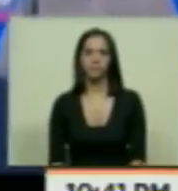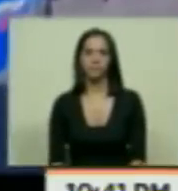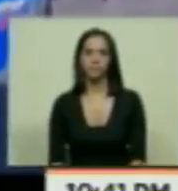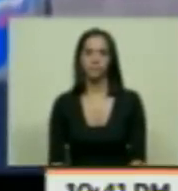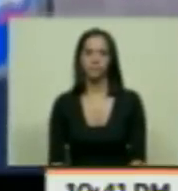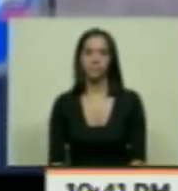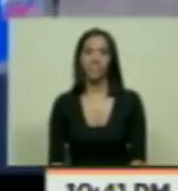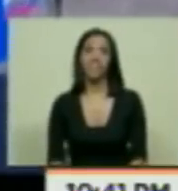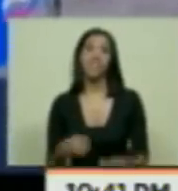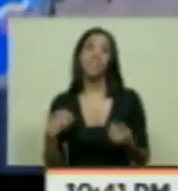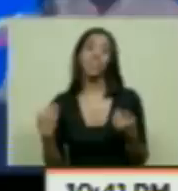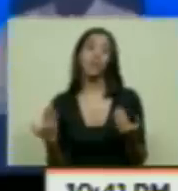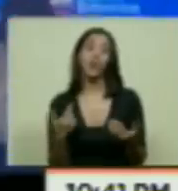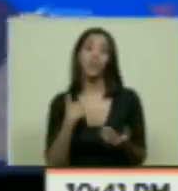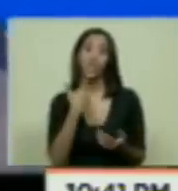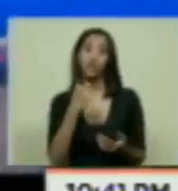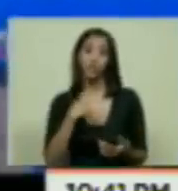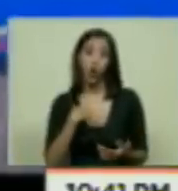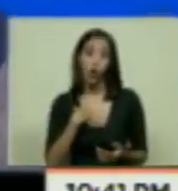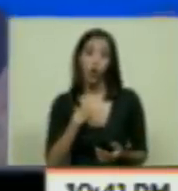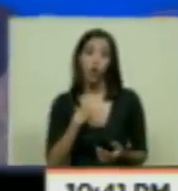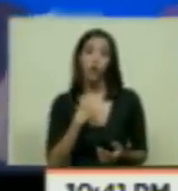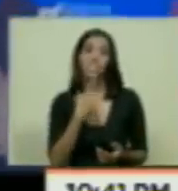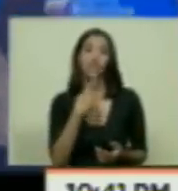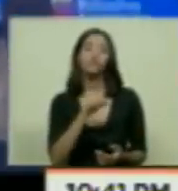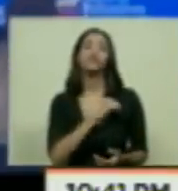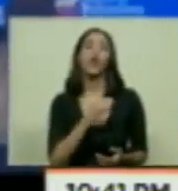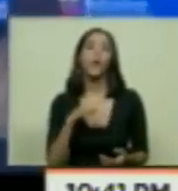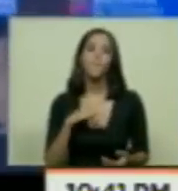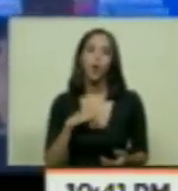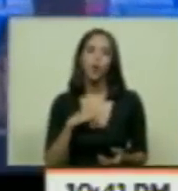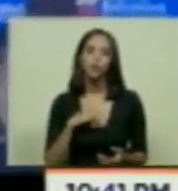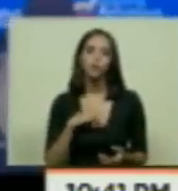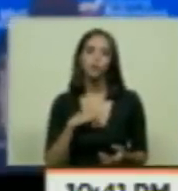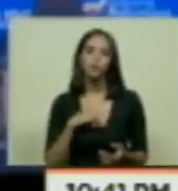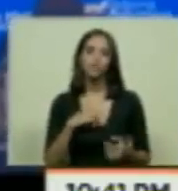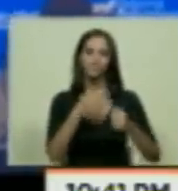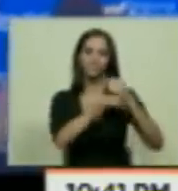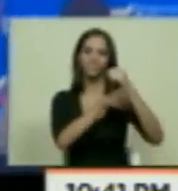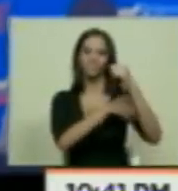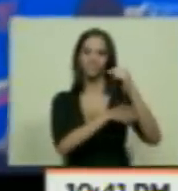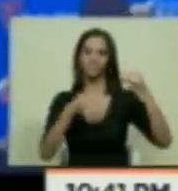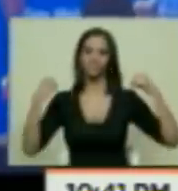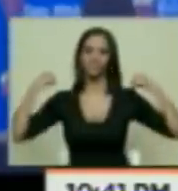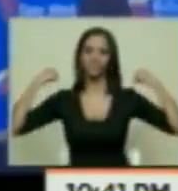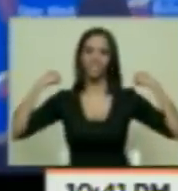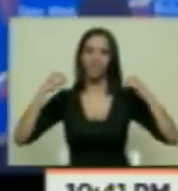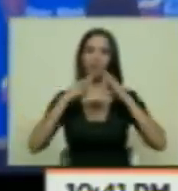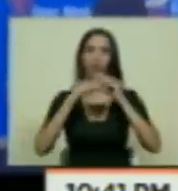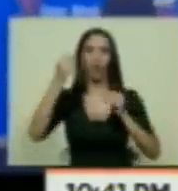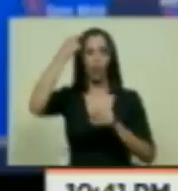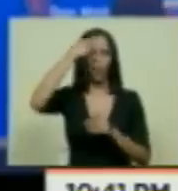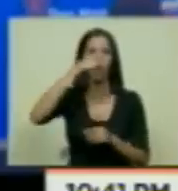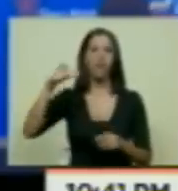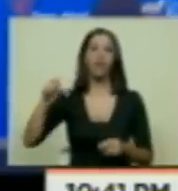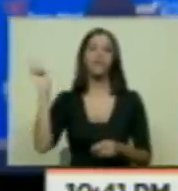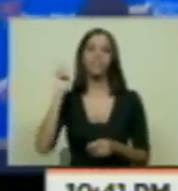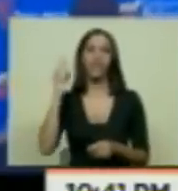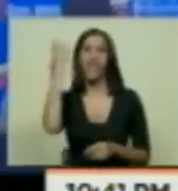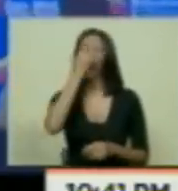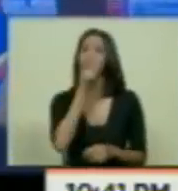Cuando digo yo, digo... ¡Somos! Indestructibles somos todos, el pueblo de Venezuela,